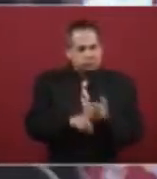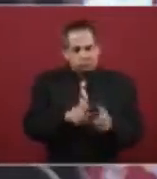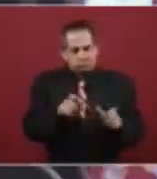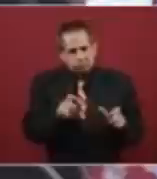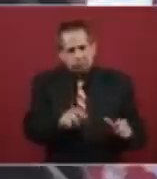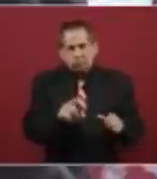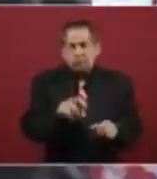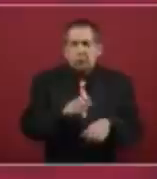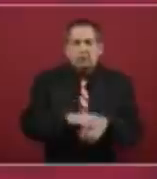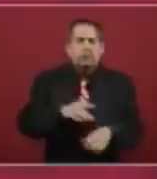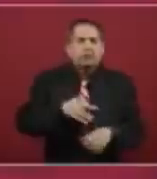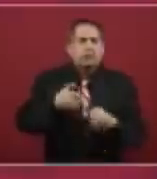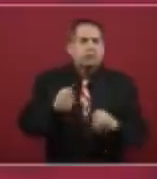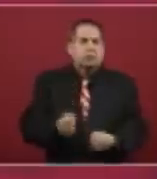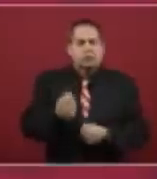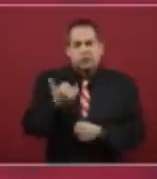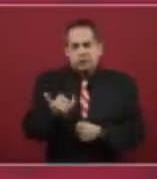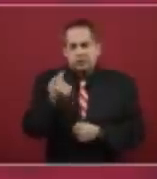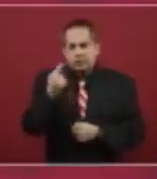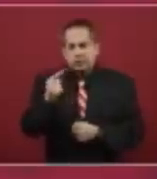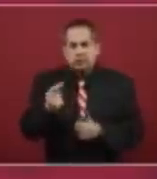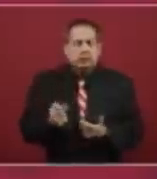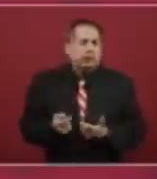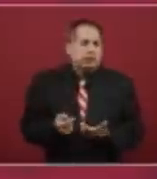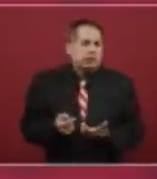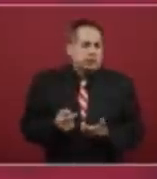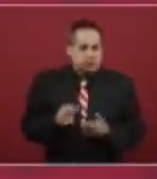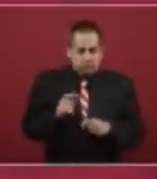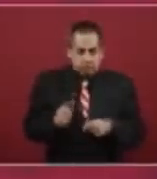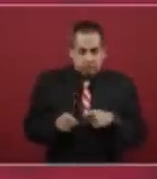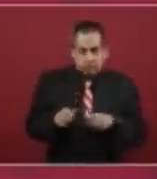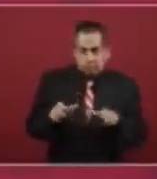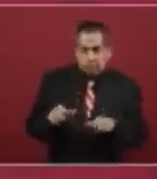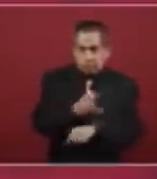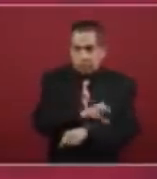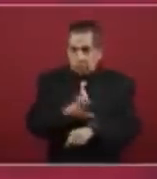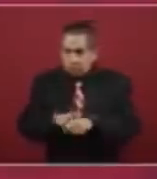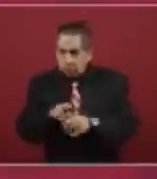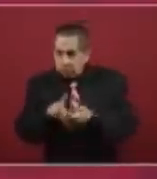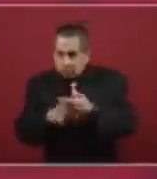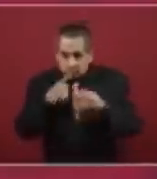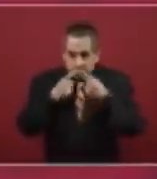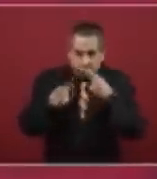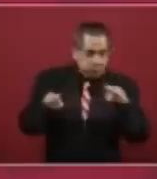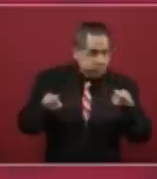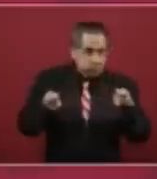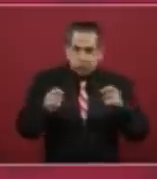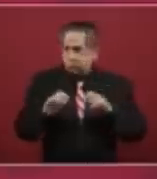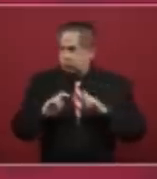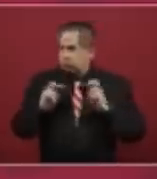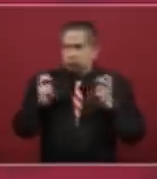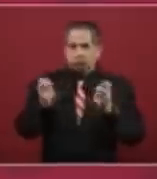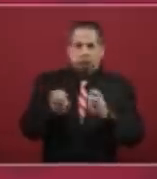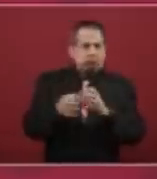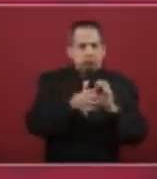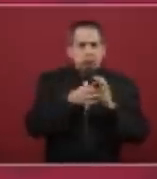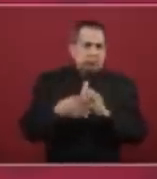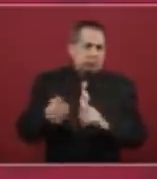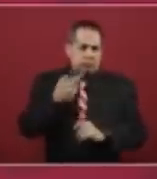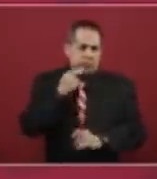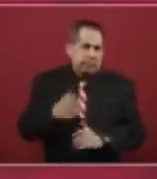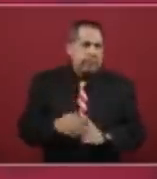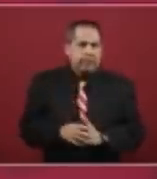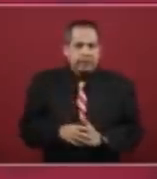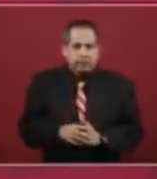la seguridad y para fortalecer la coordinación entre todos.